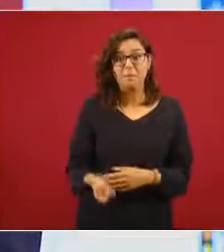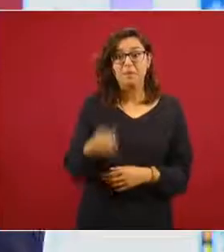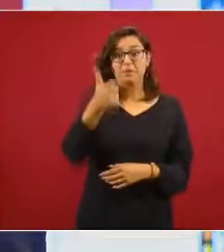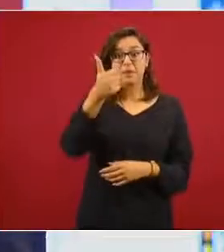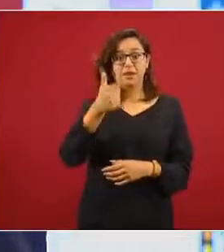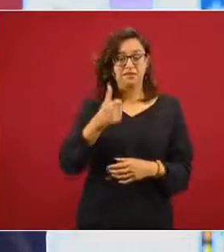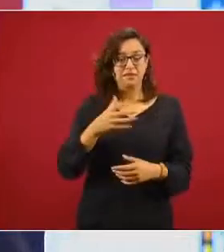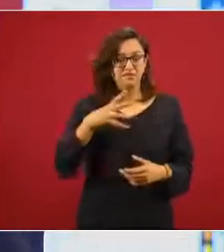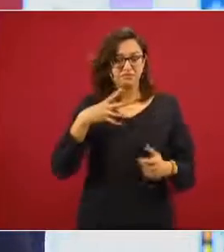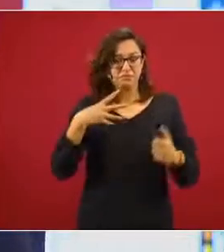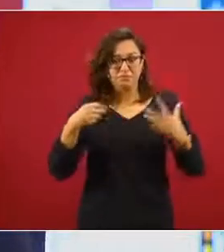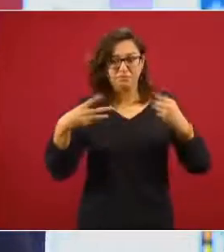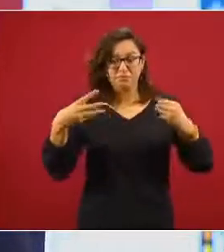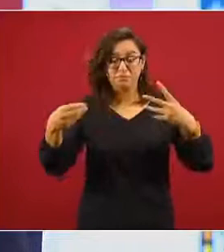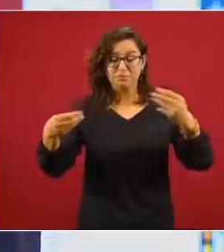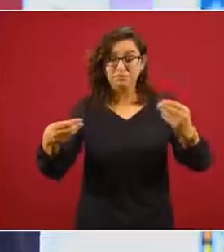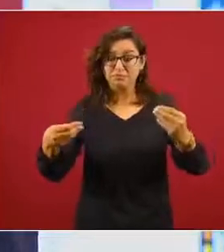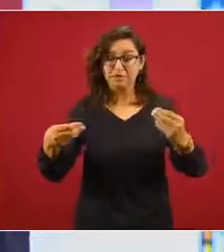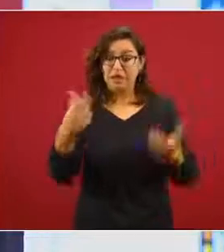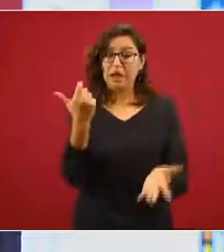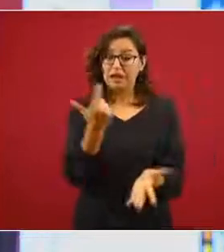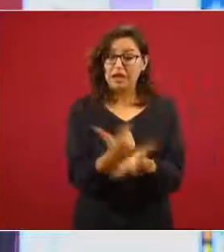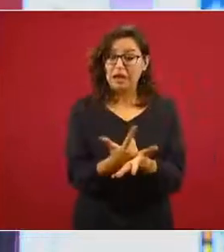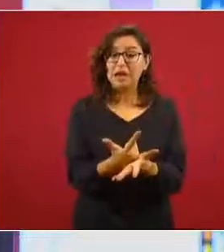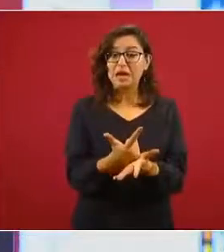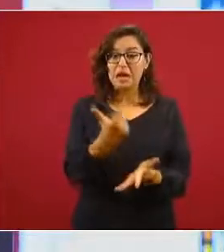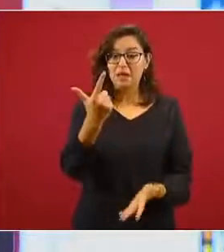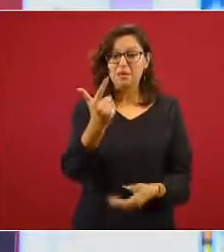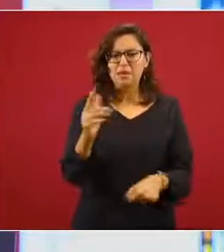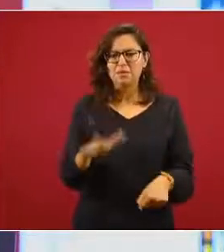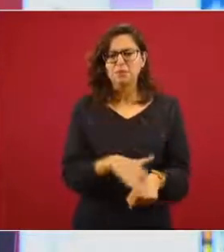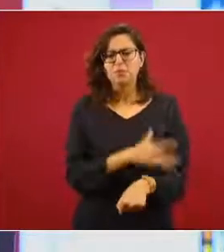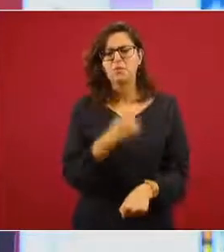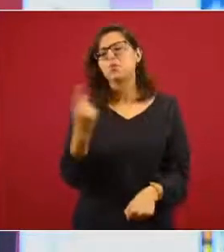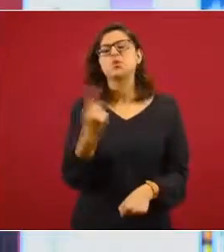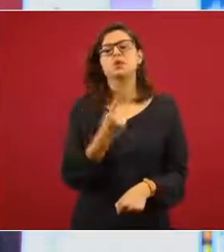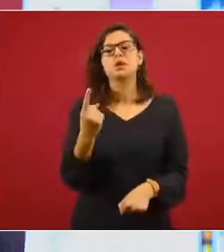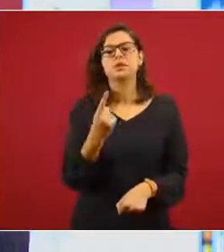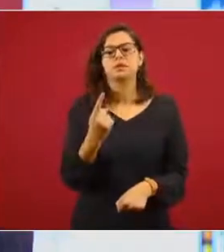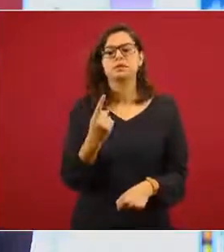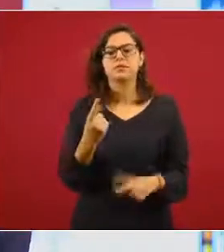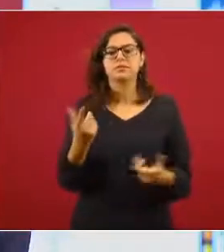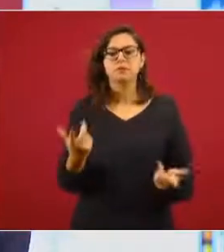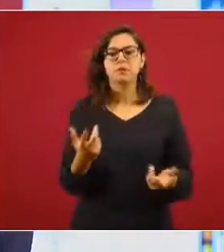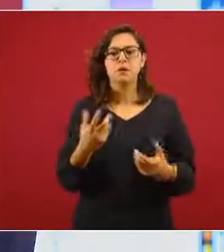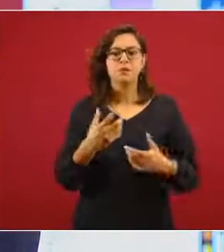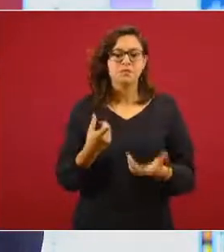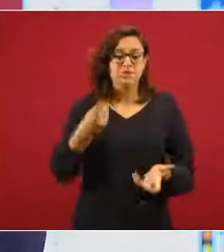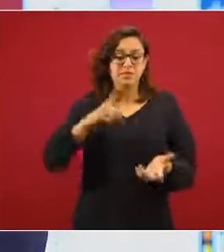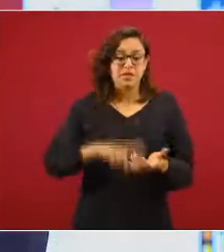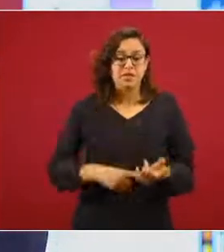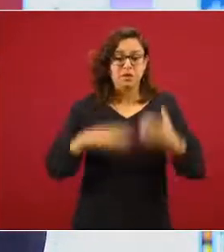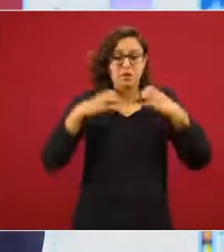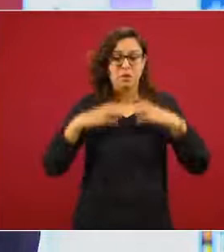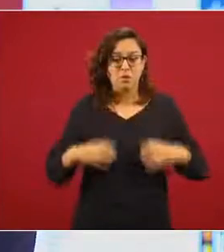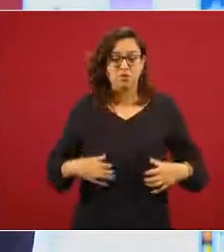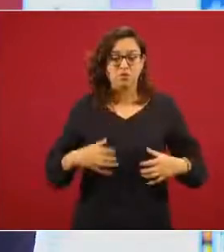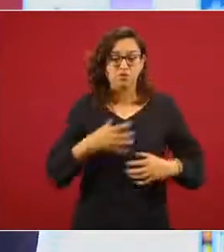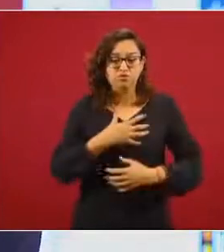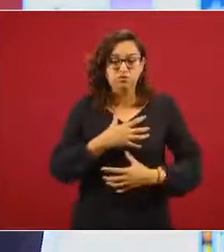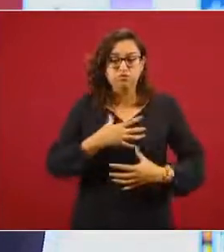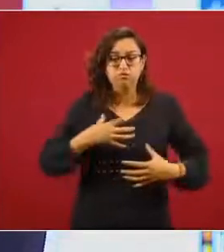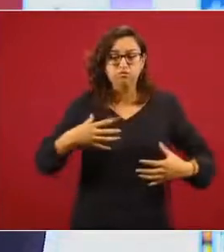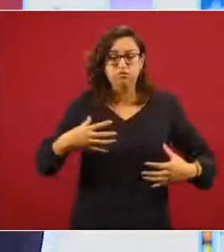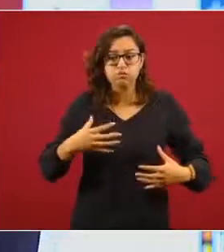virus tiene capacidad letal. Este virus causa inflamación, entre otros órganos, de manera destacada, de los